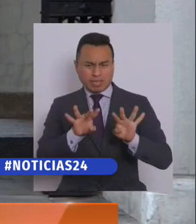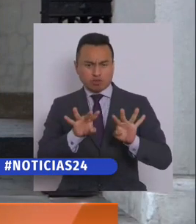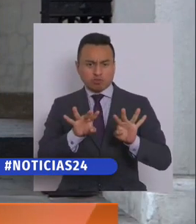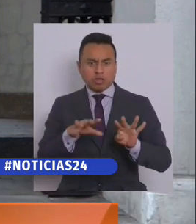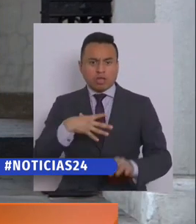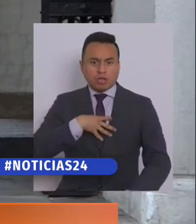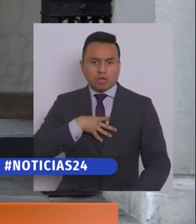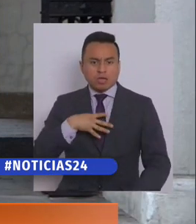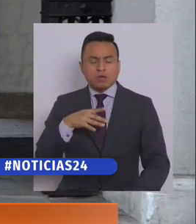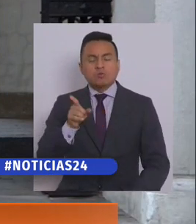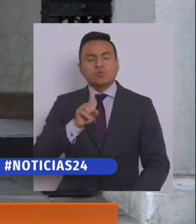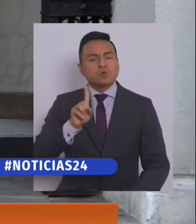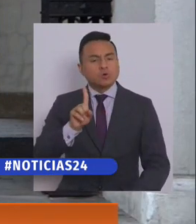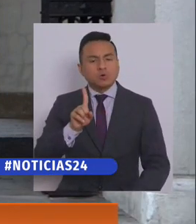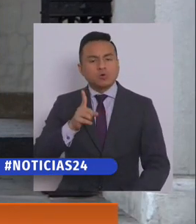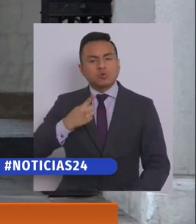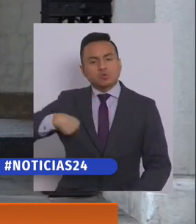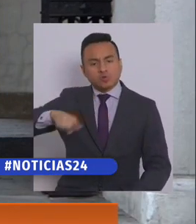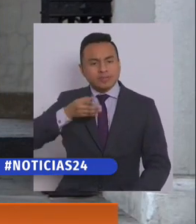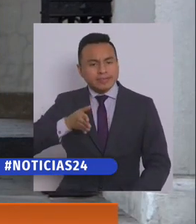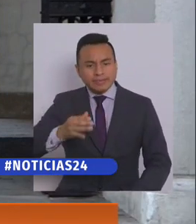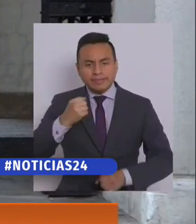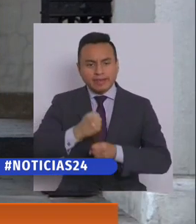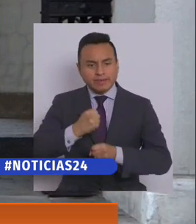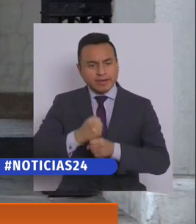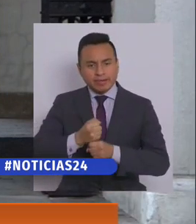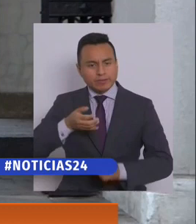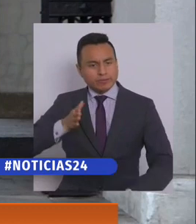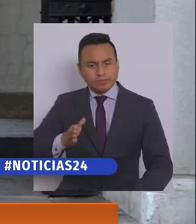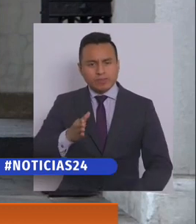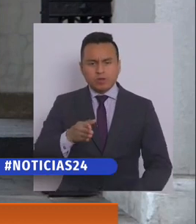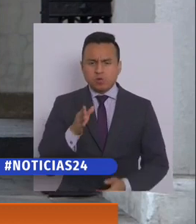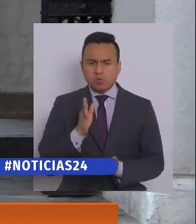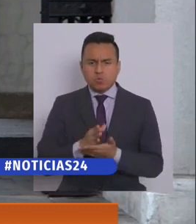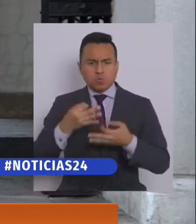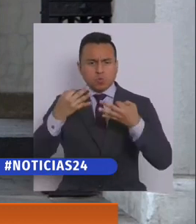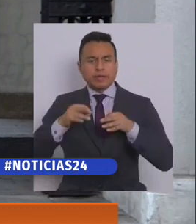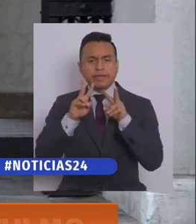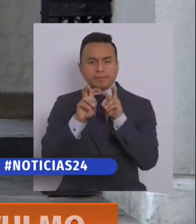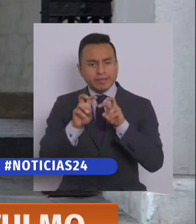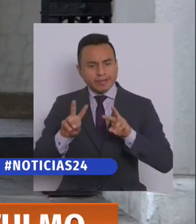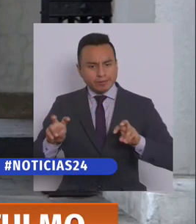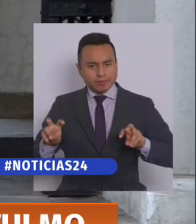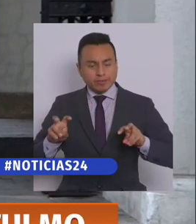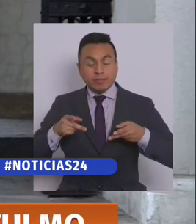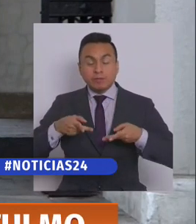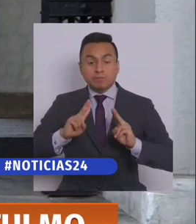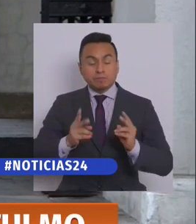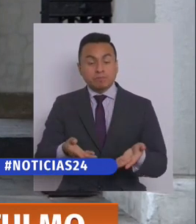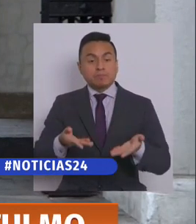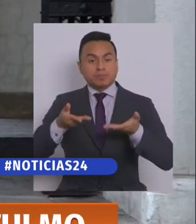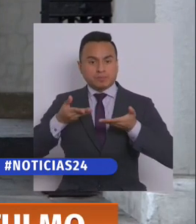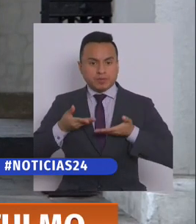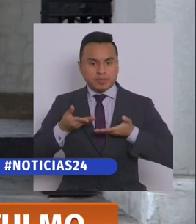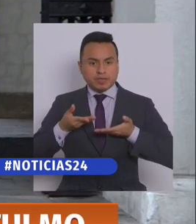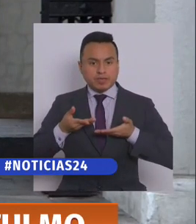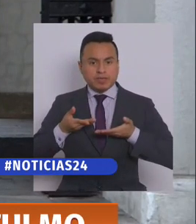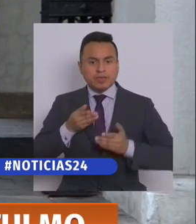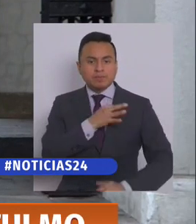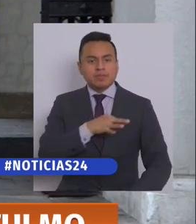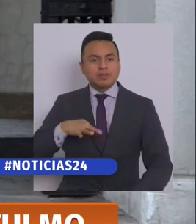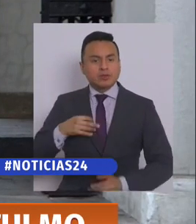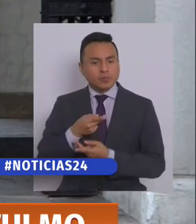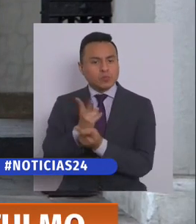a amedrentar y vamos a seguir trabajando duramente en las investigaciones que nos permitan, junto con el